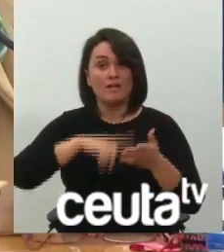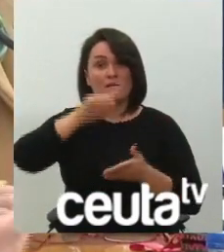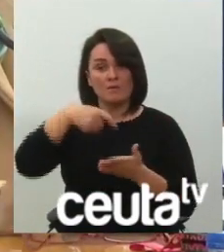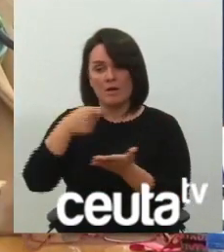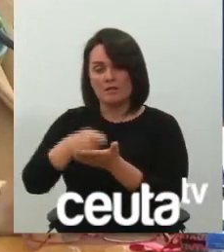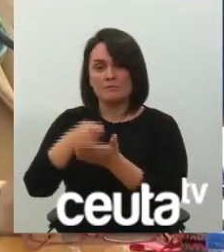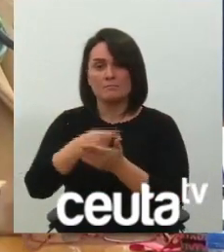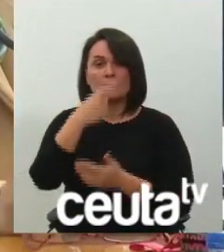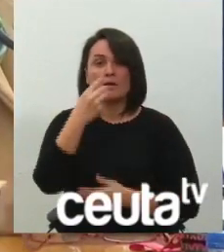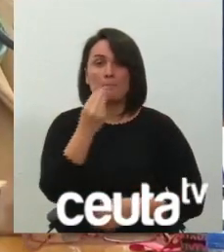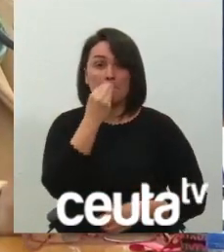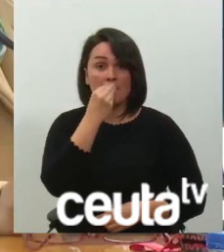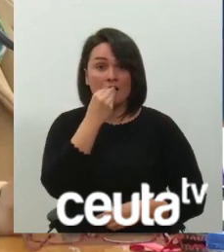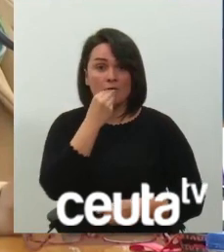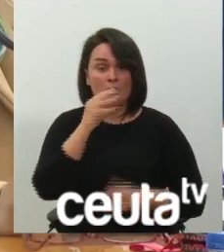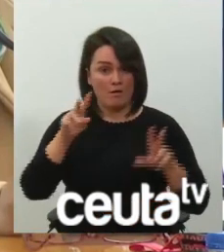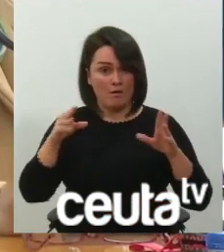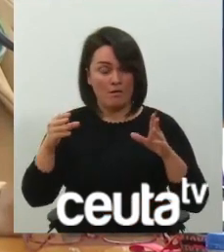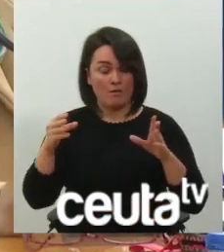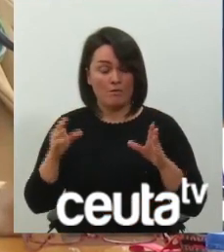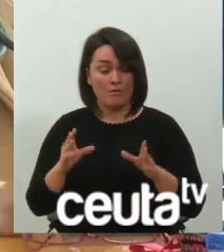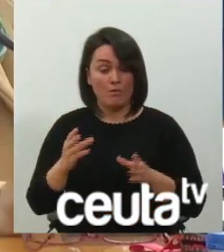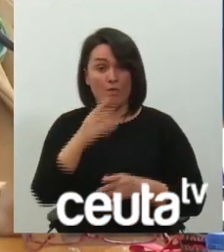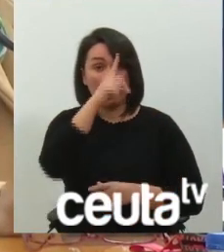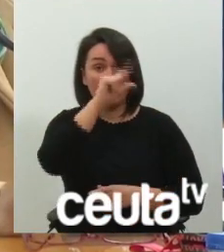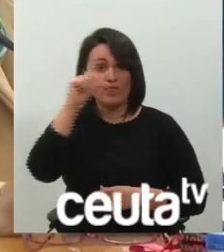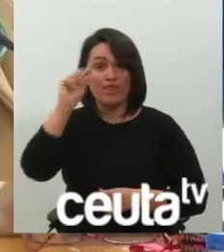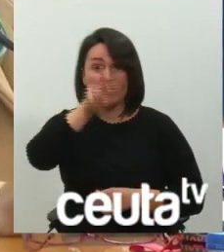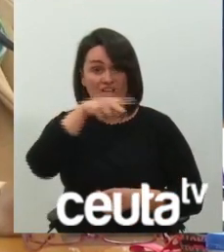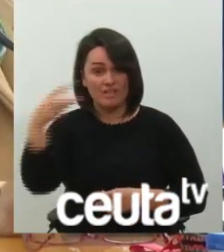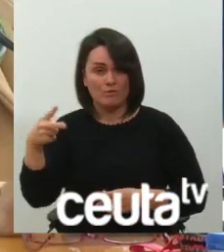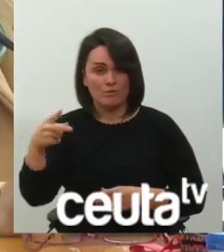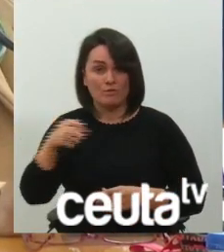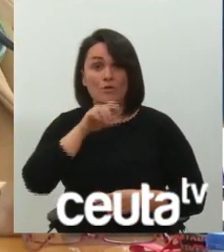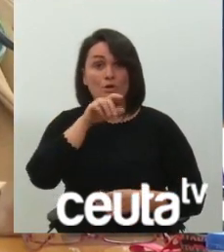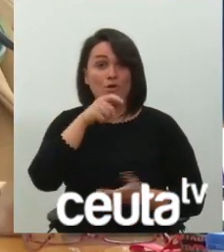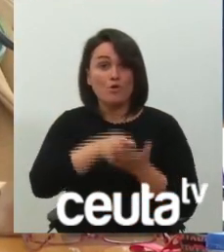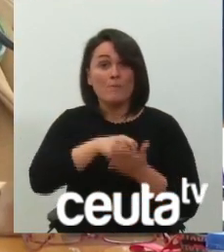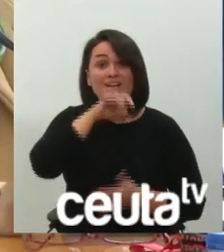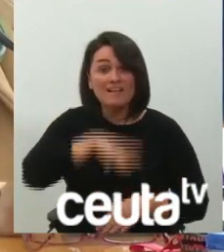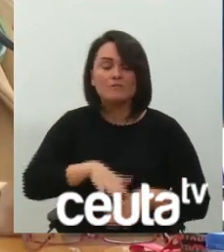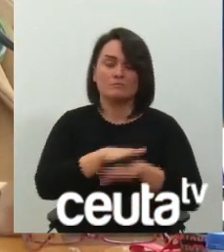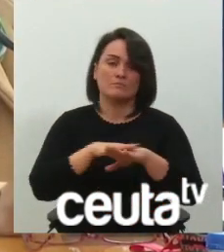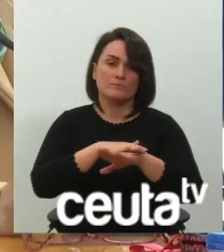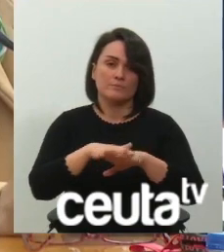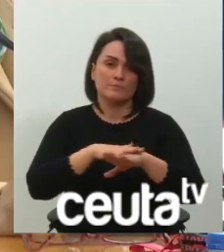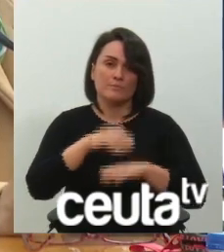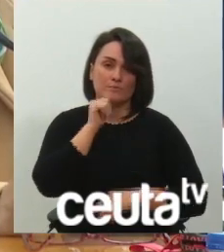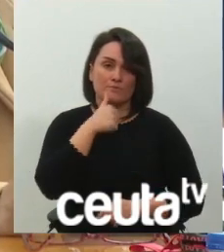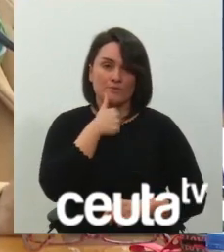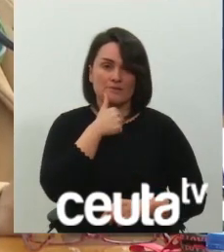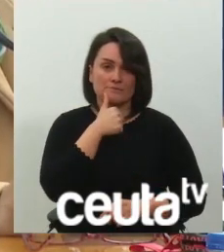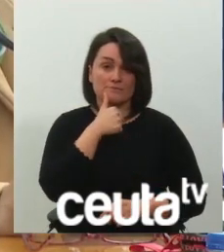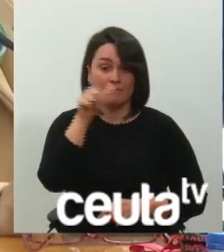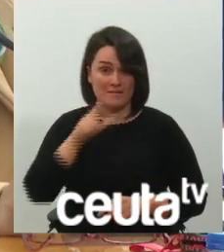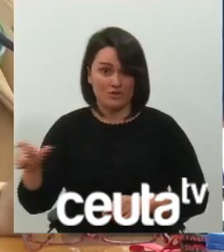presupuesto de la ciudad por lo tanto eso es idiosincrasia del partido popular el ciudadano paga sus impuestos el